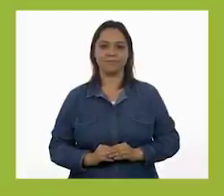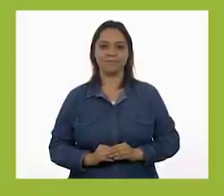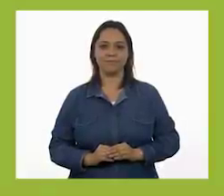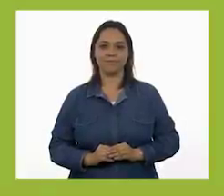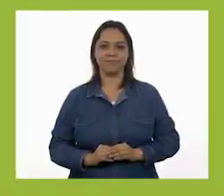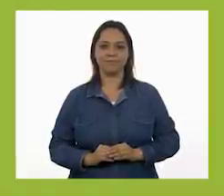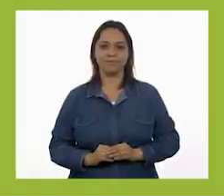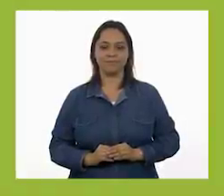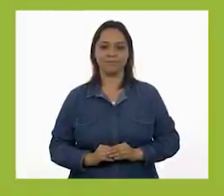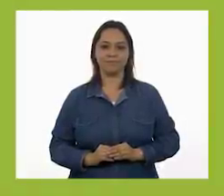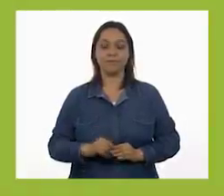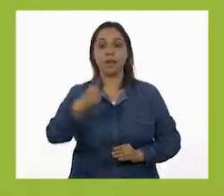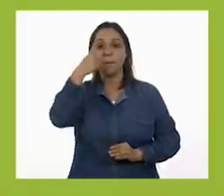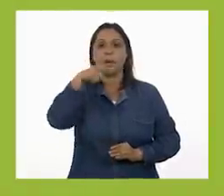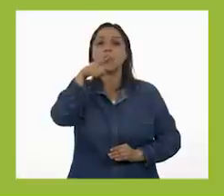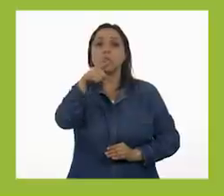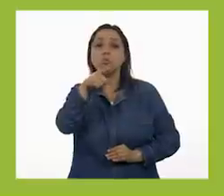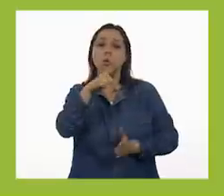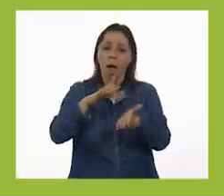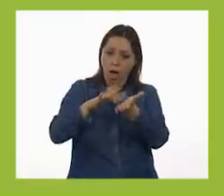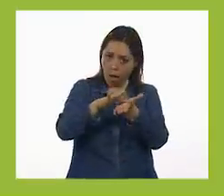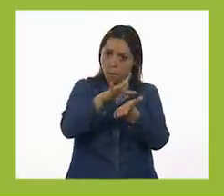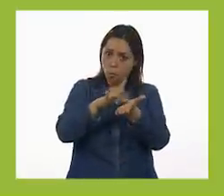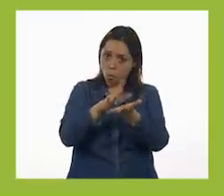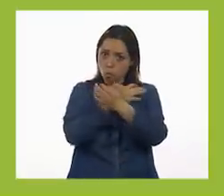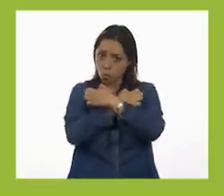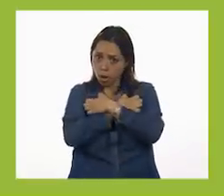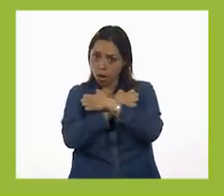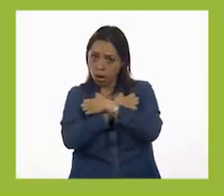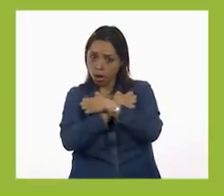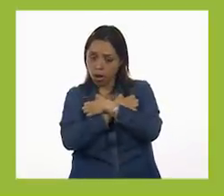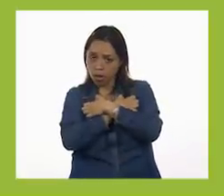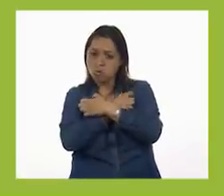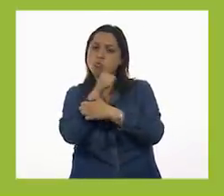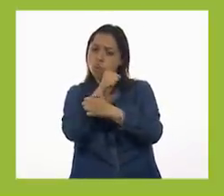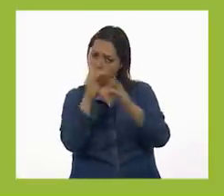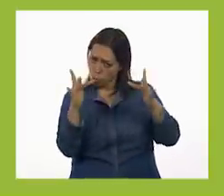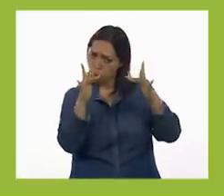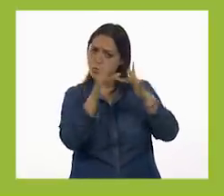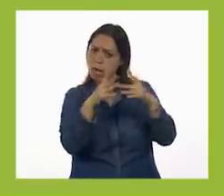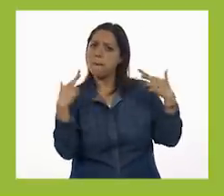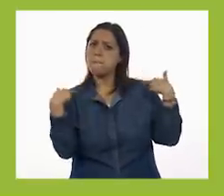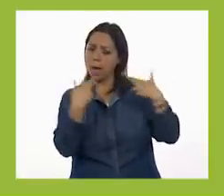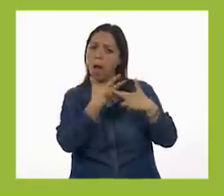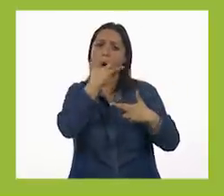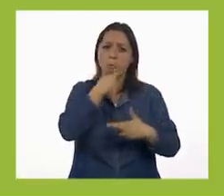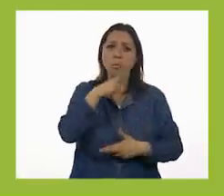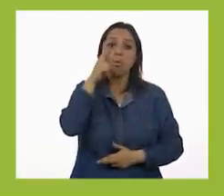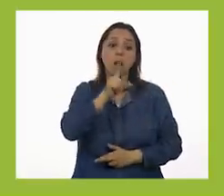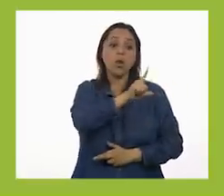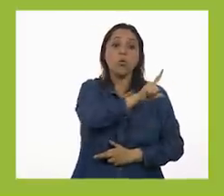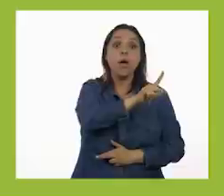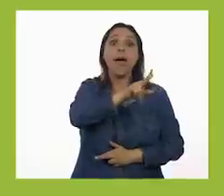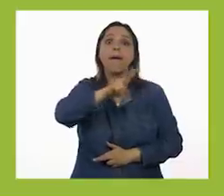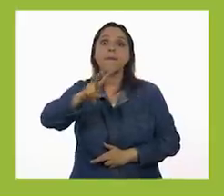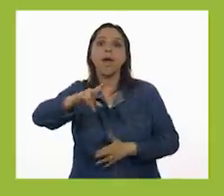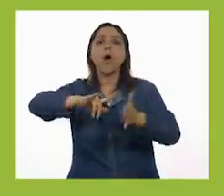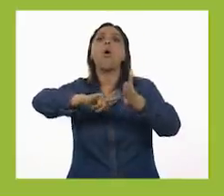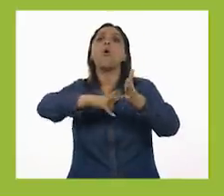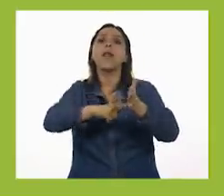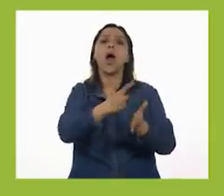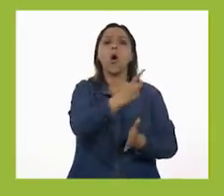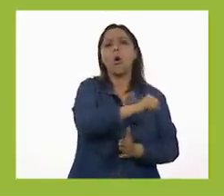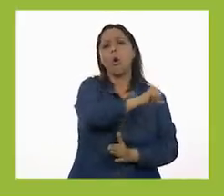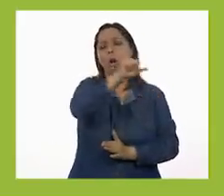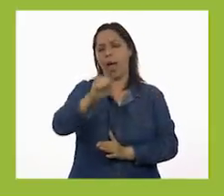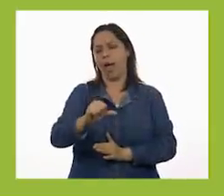800-734-7376. Para solicitar apoyo pedagógico, comunícate con maestras y maestros de lunes a viernes de 8 a 20